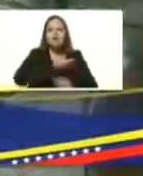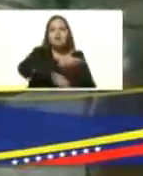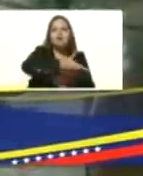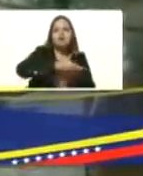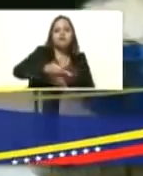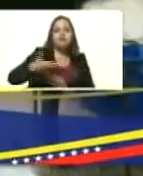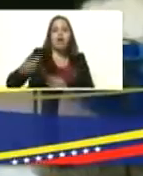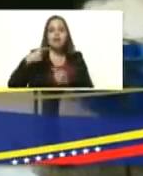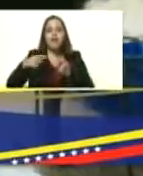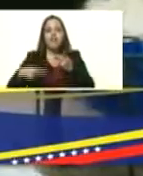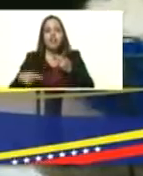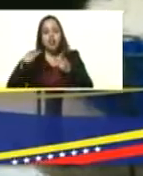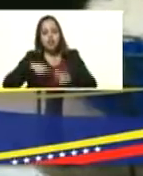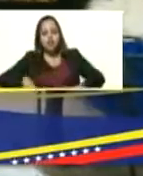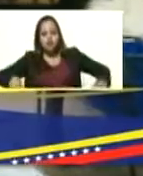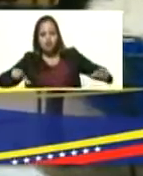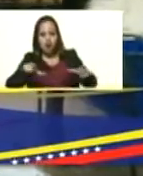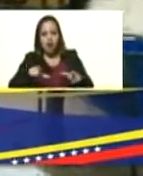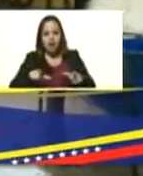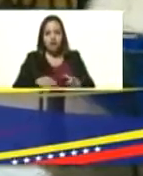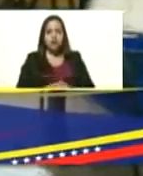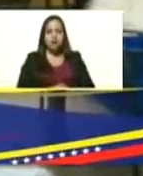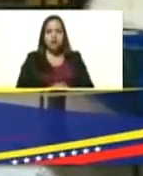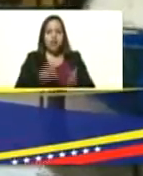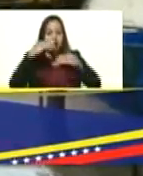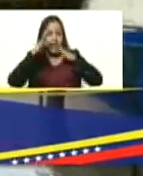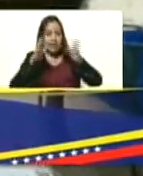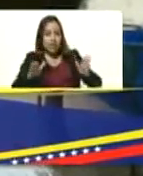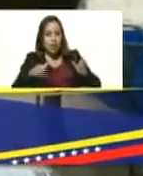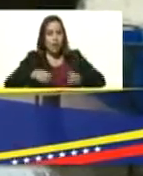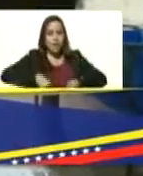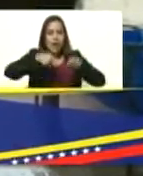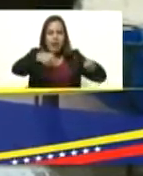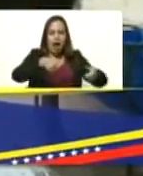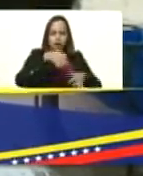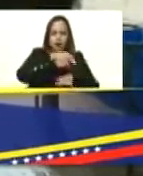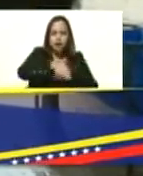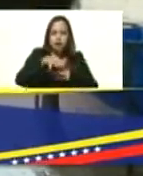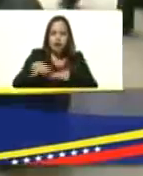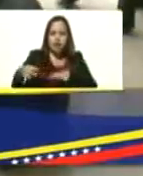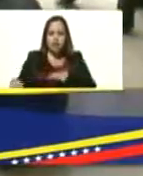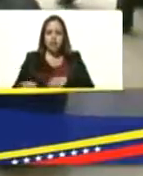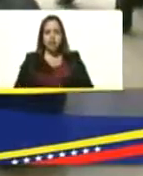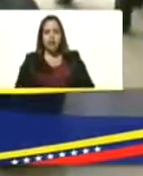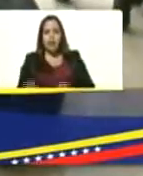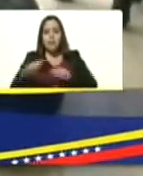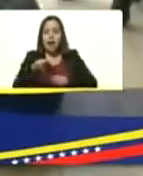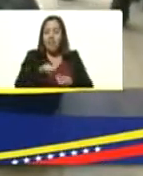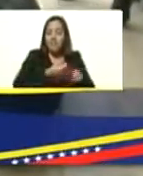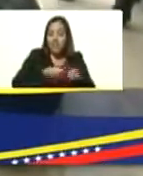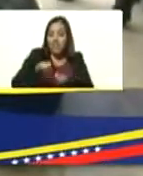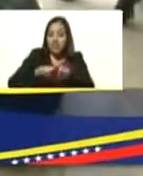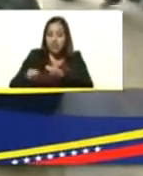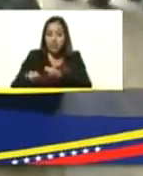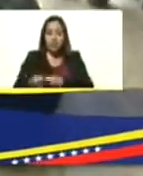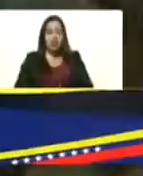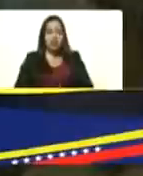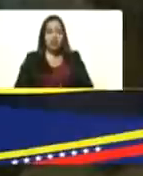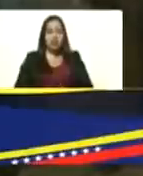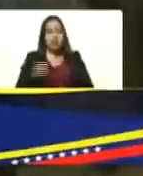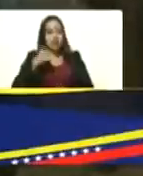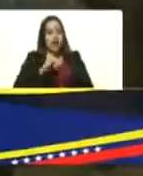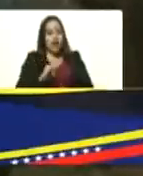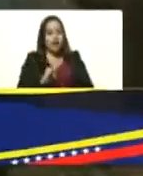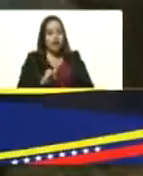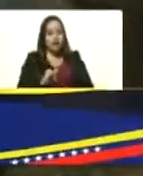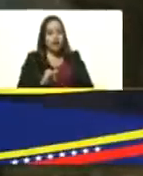en los distintos puntos de asistencia a mercados municipales y la comercialización que por supuesto tenemos en